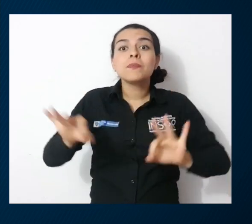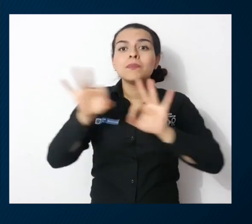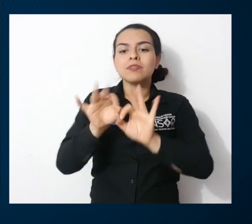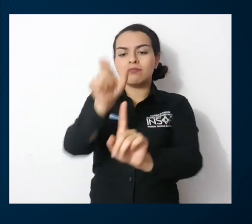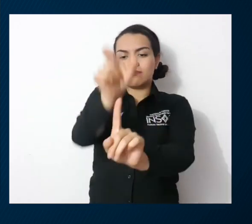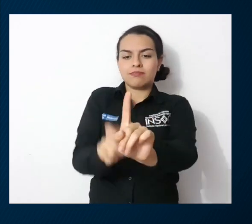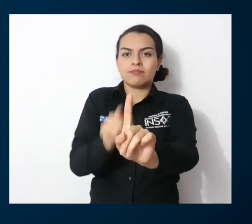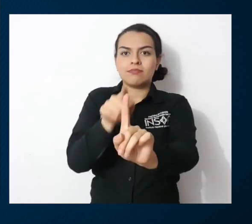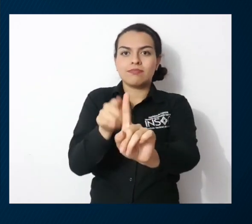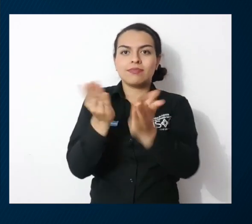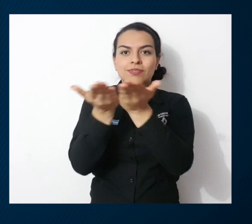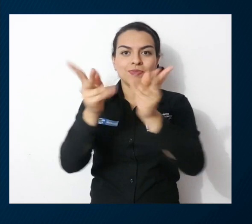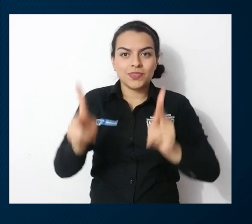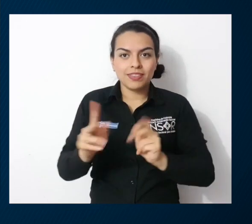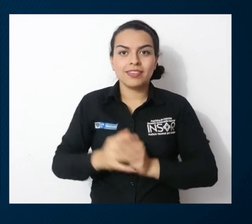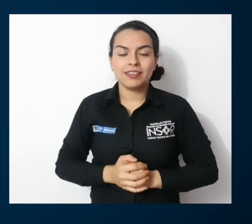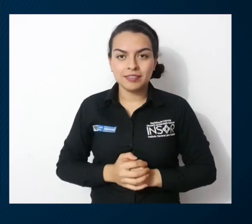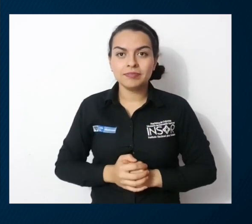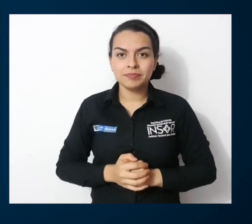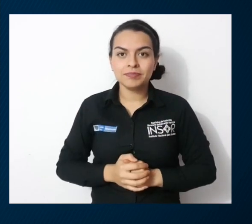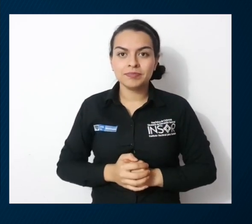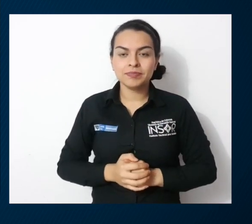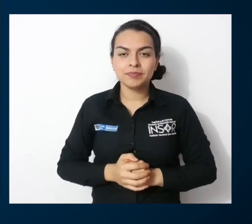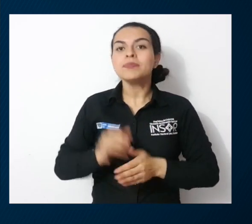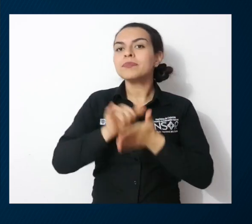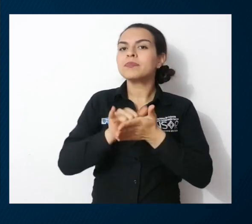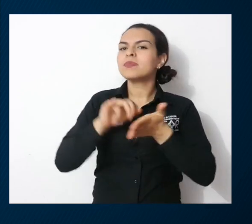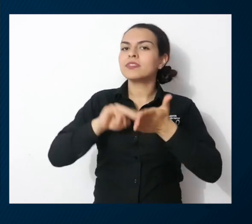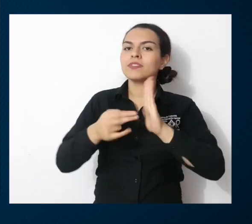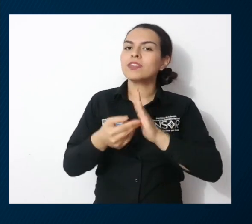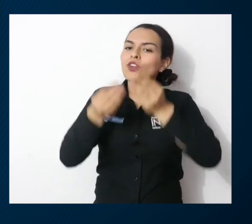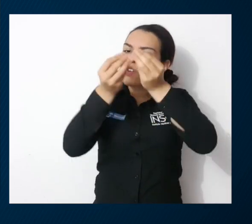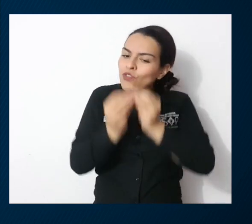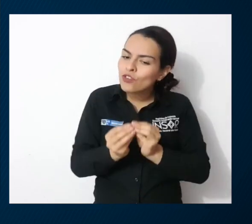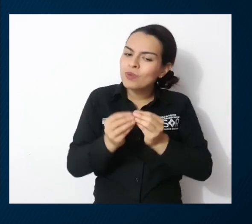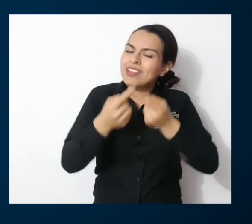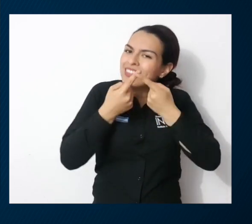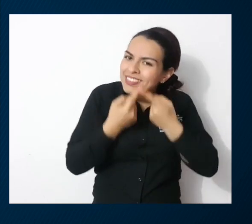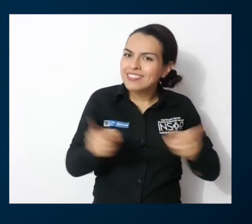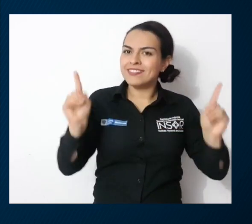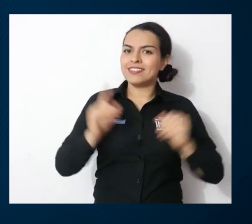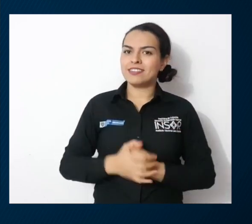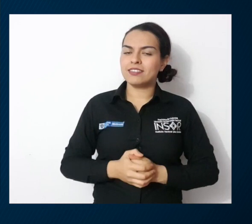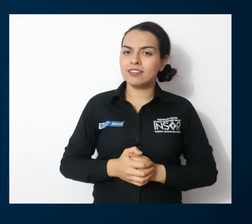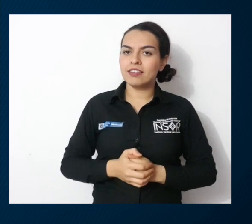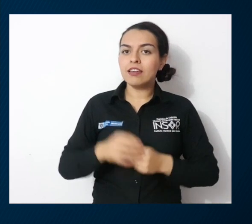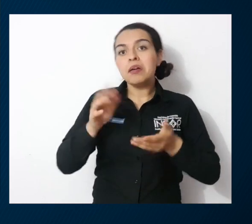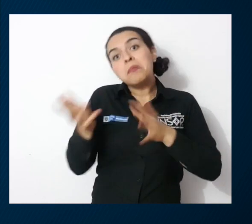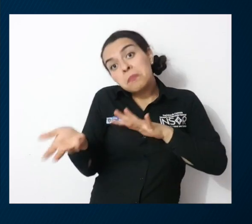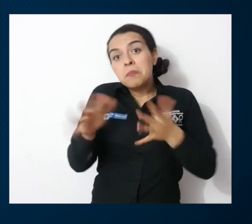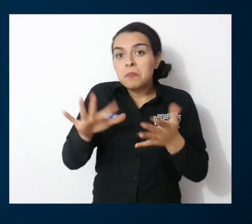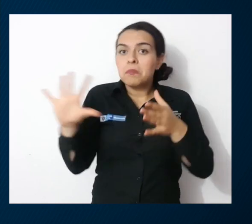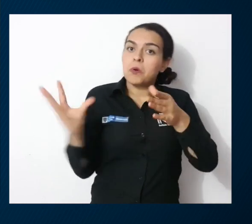estudiante en el centro, los llevó a una práctica distinta, que puede ser más